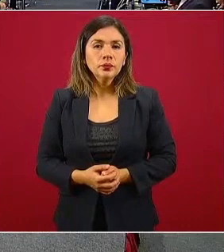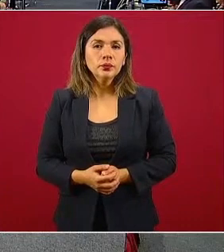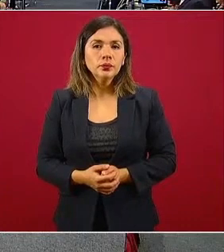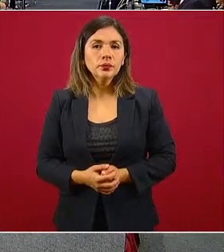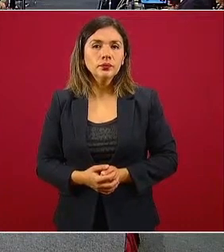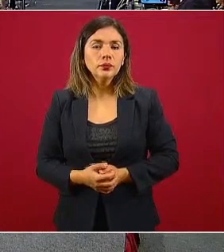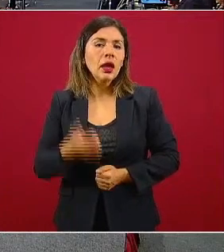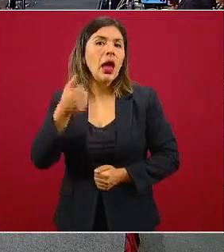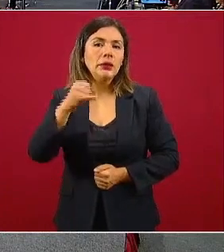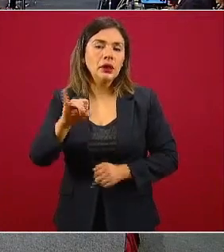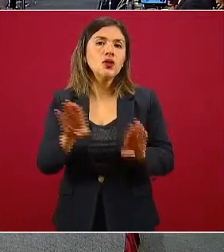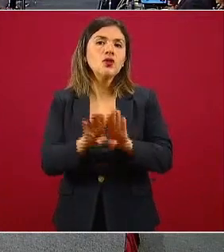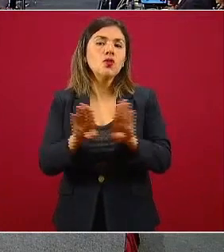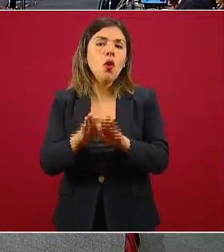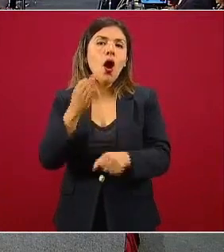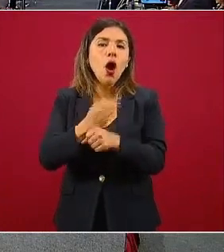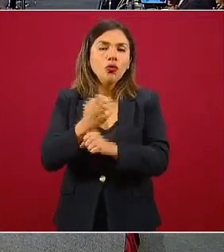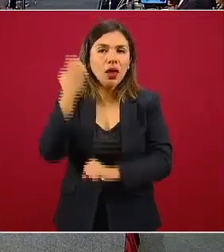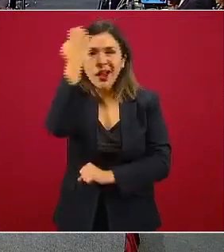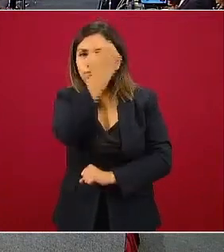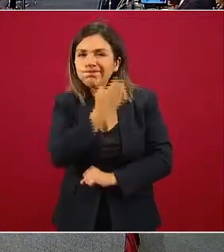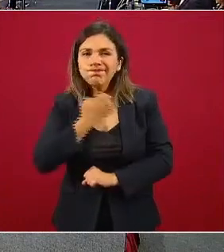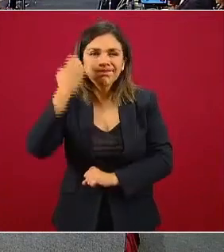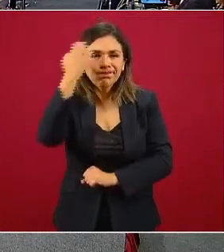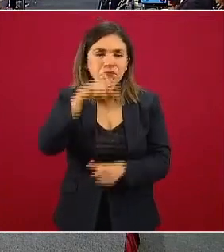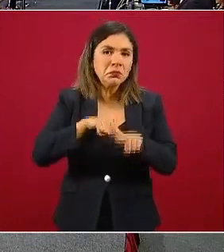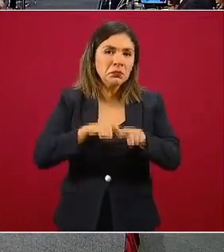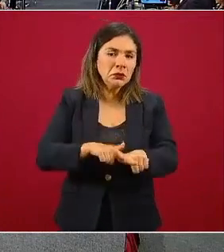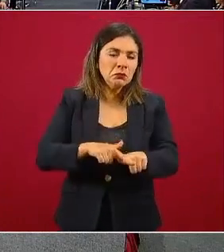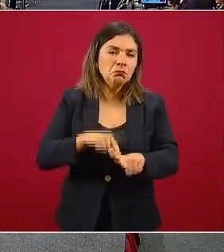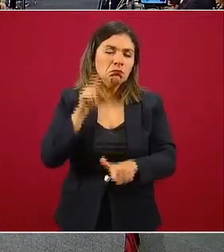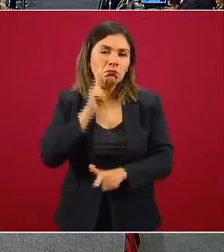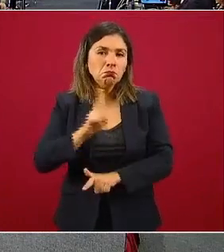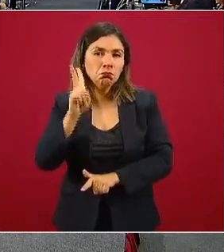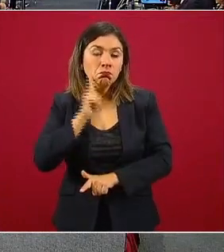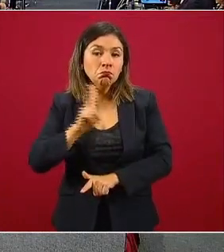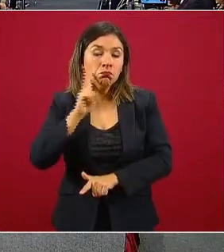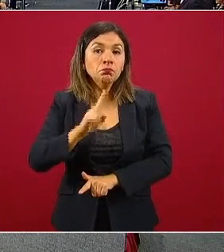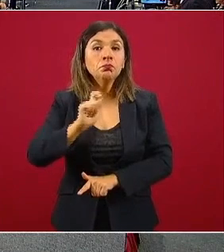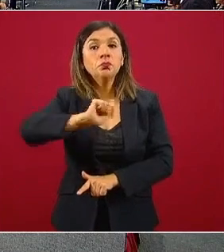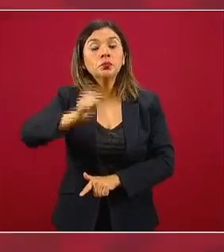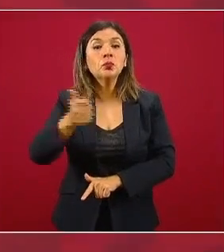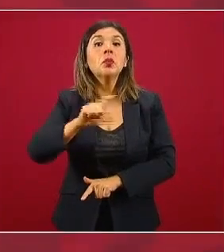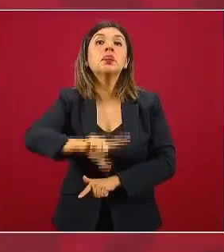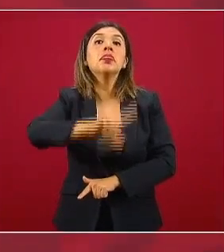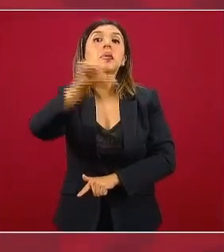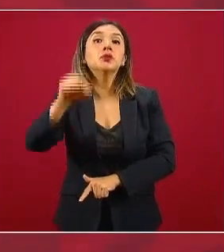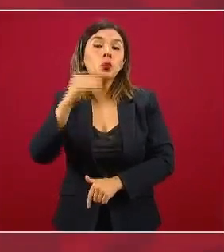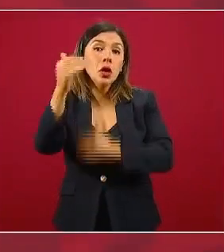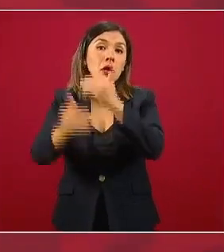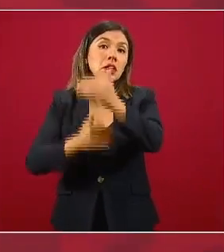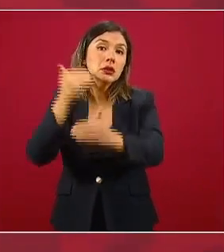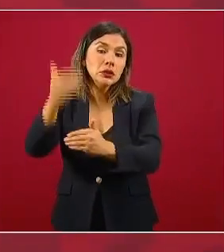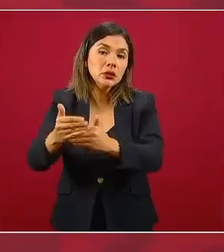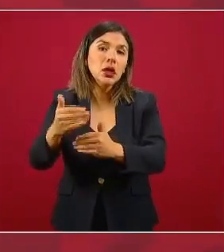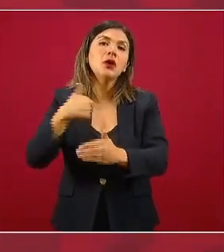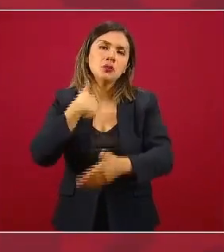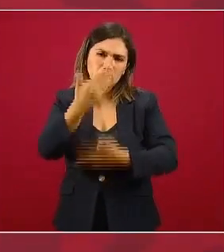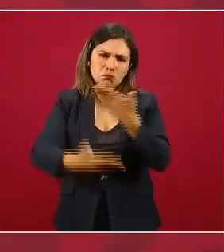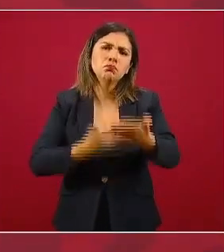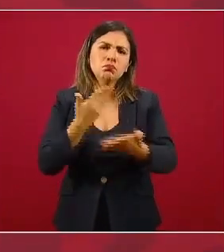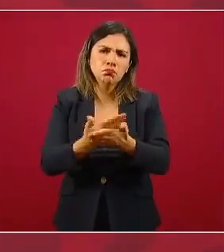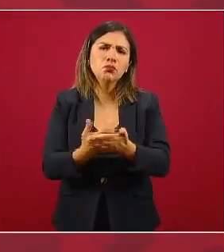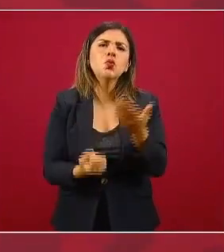parte de lo que estamos valorando y más adelante vamos a presentar el plan. O